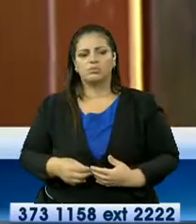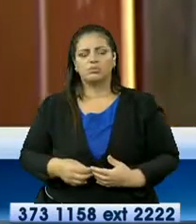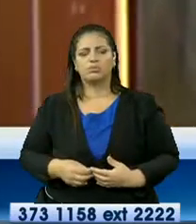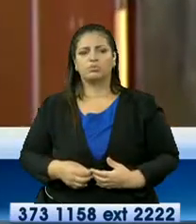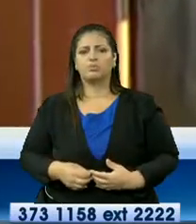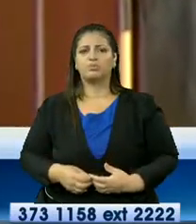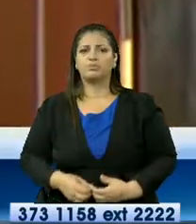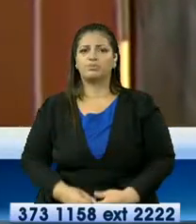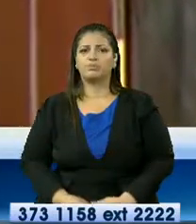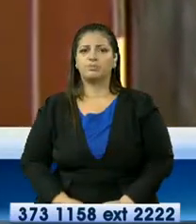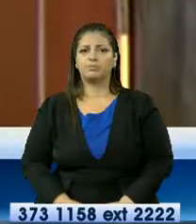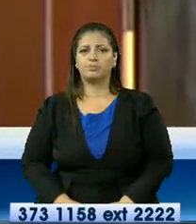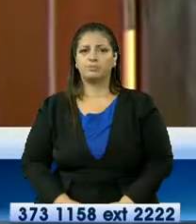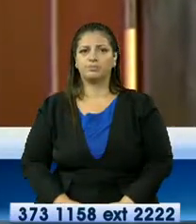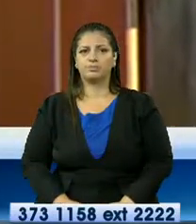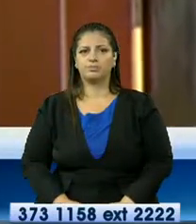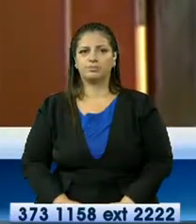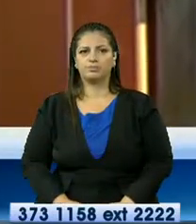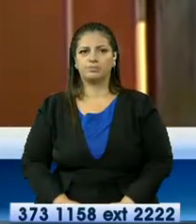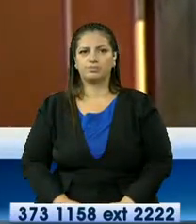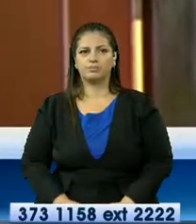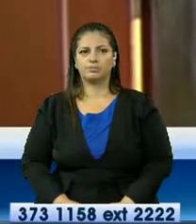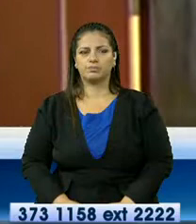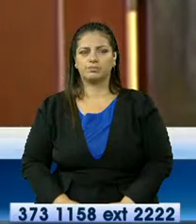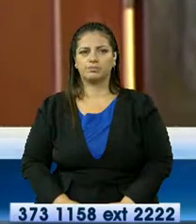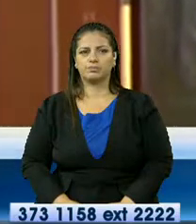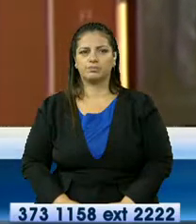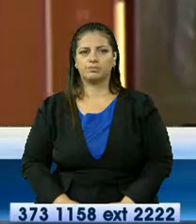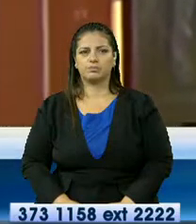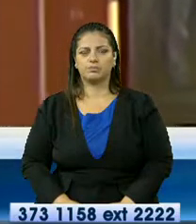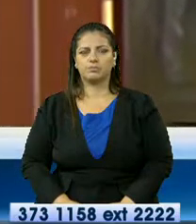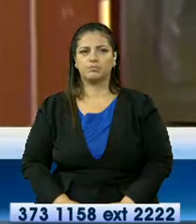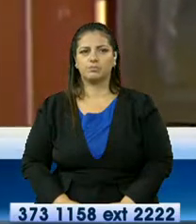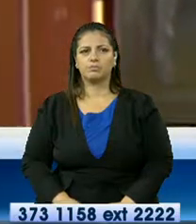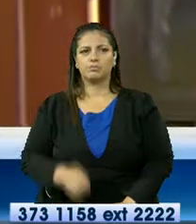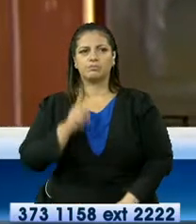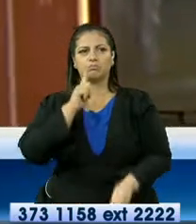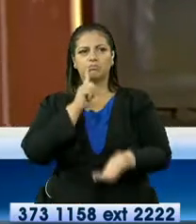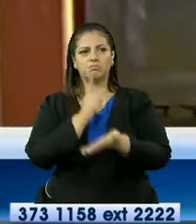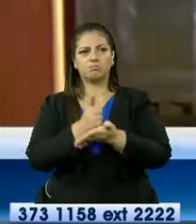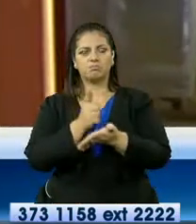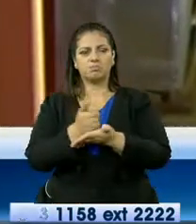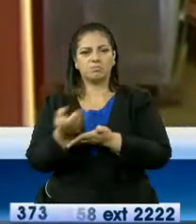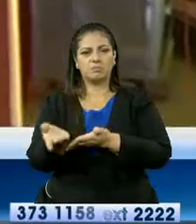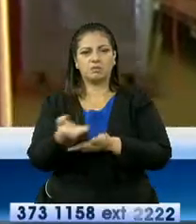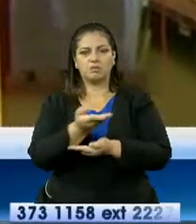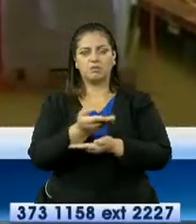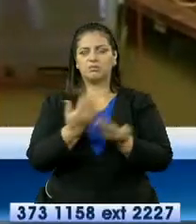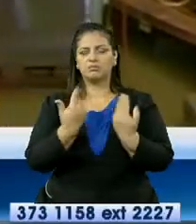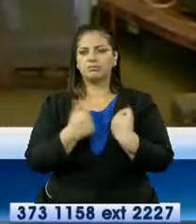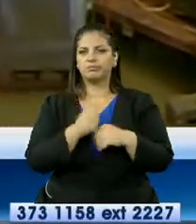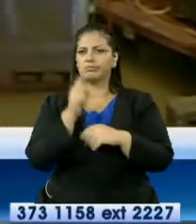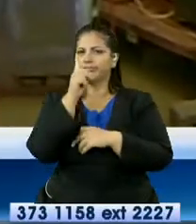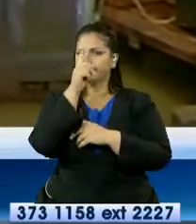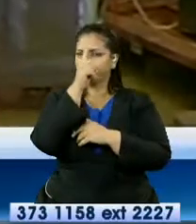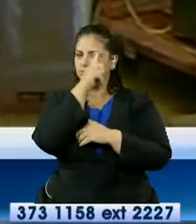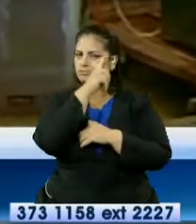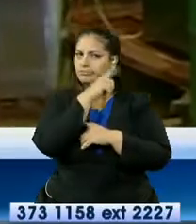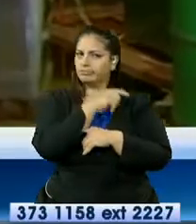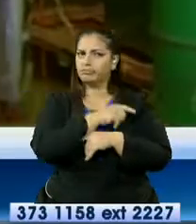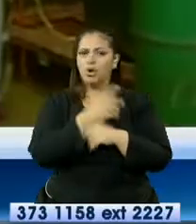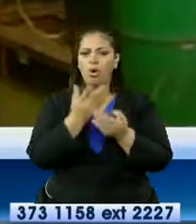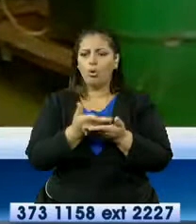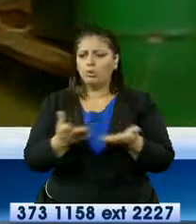agua. Ahora, veamos por acá, miren ustedes, nos manifestaban la situación que ellos deben, o el tipo de acciones que